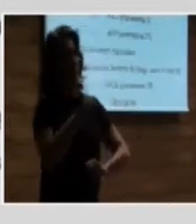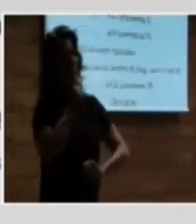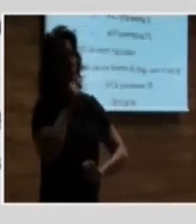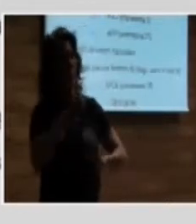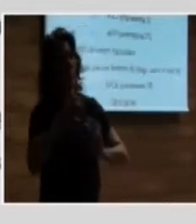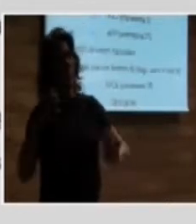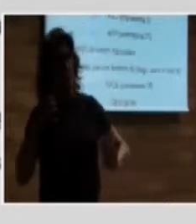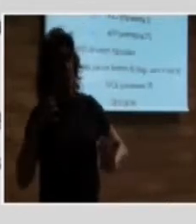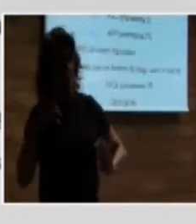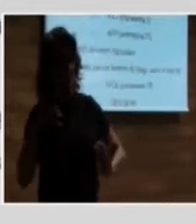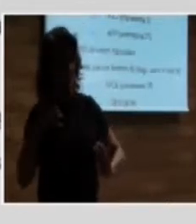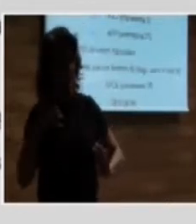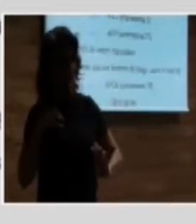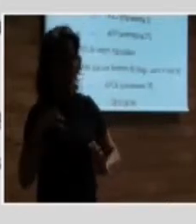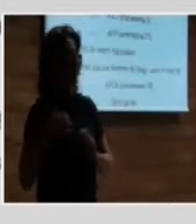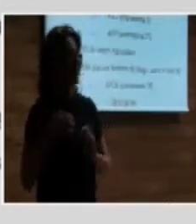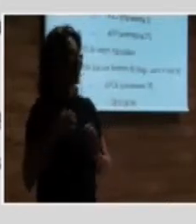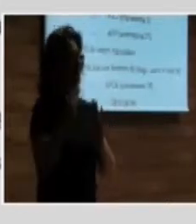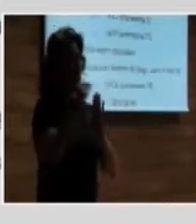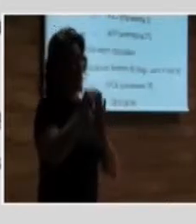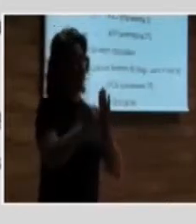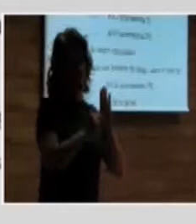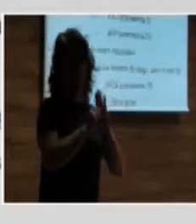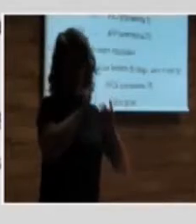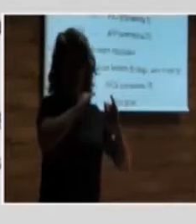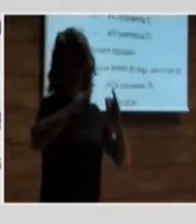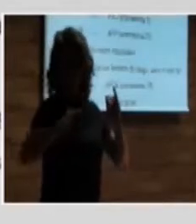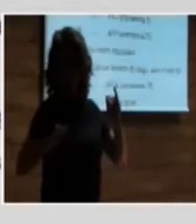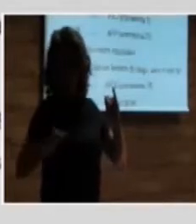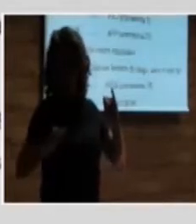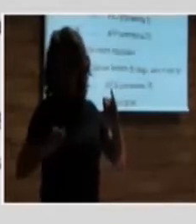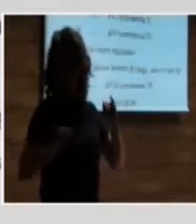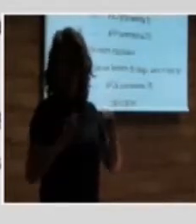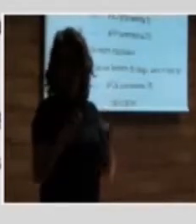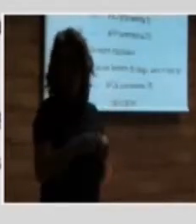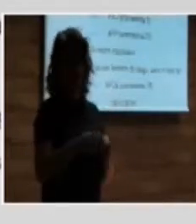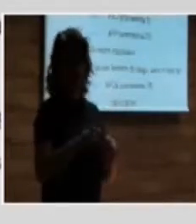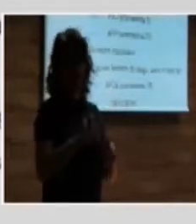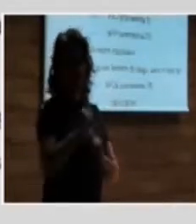realidad los factores prodrómicos muestran estadio, y lo que marca la genética es riesgo.